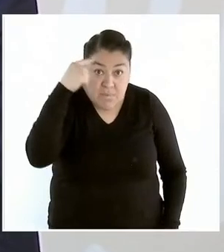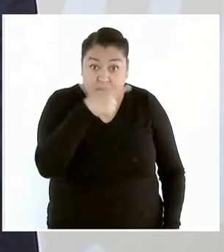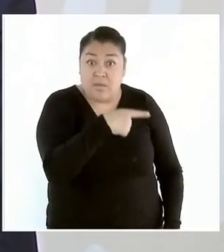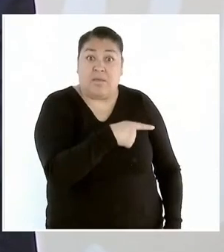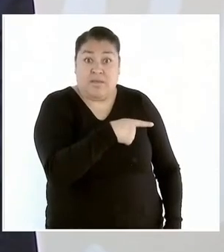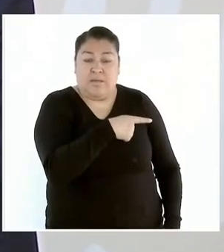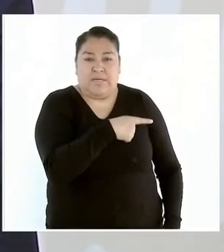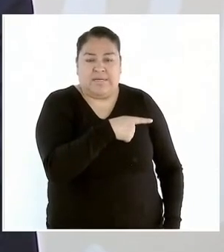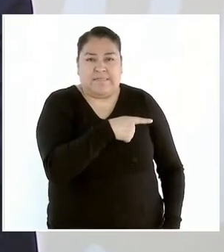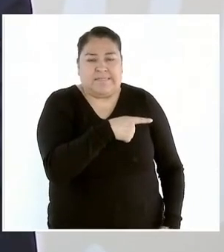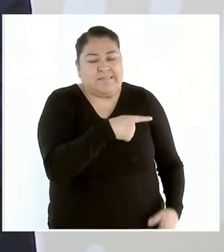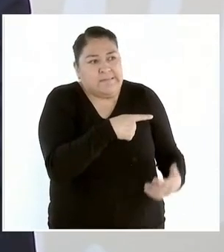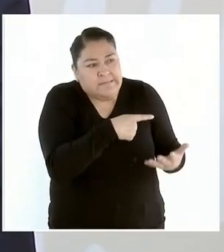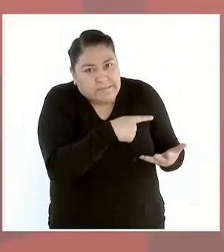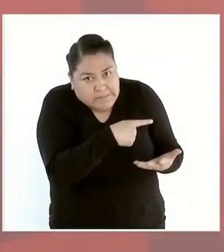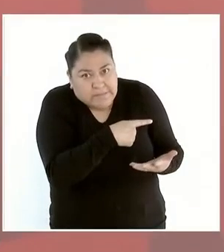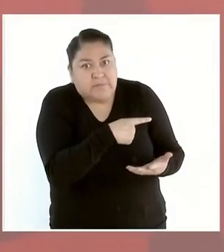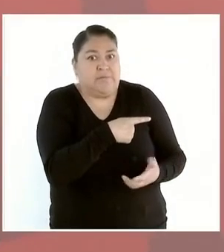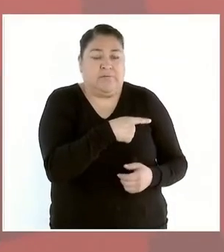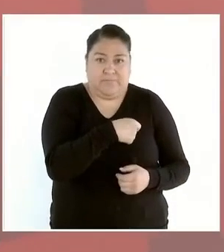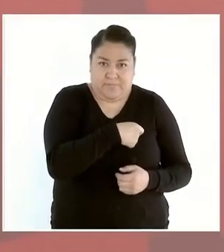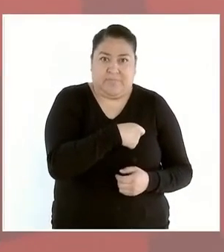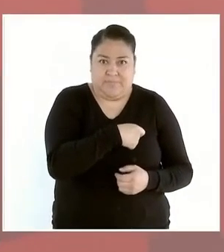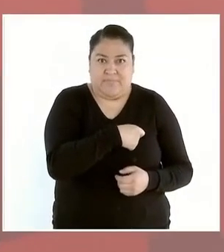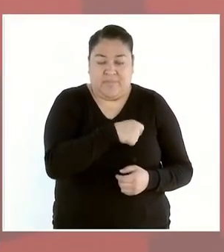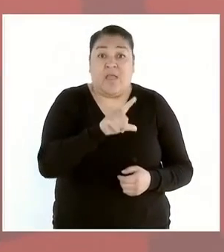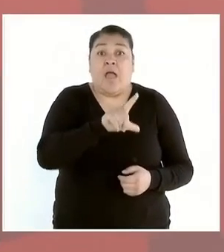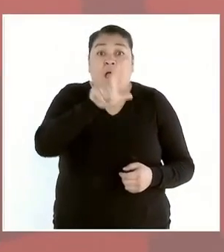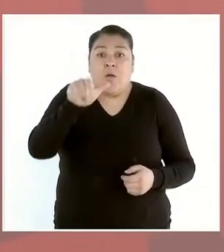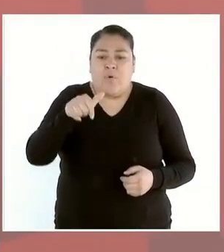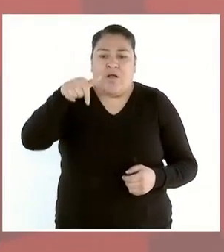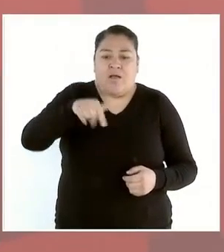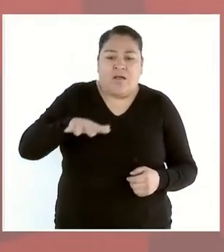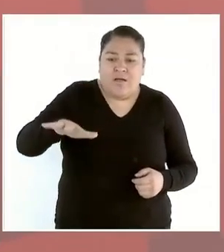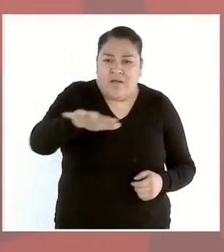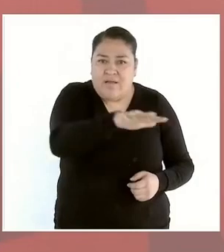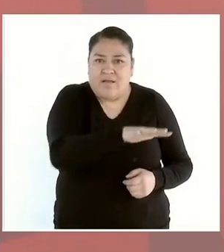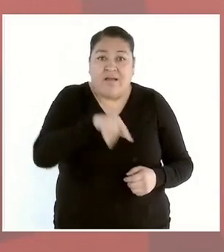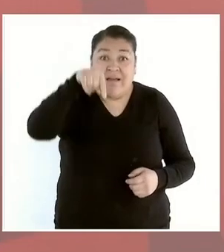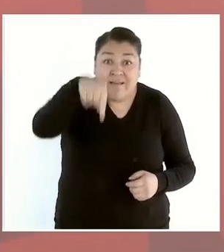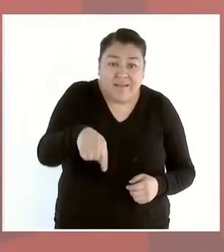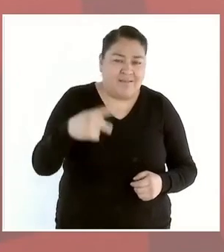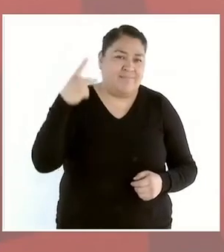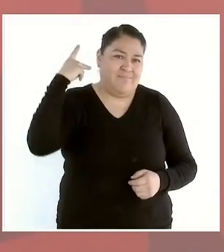mientras tanto aquí en puebla